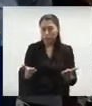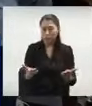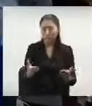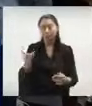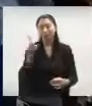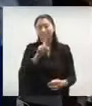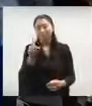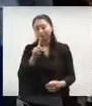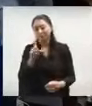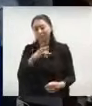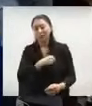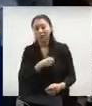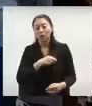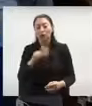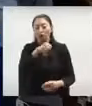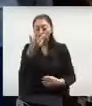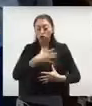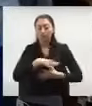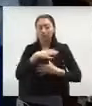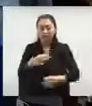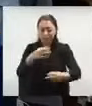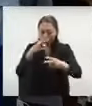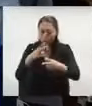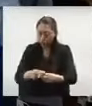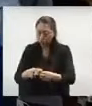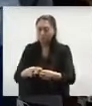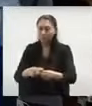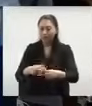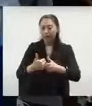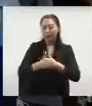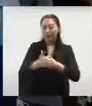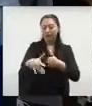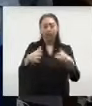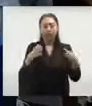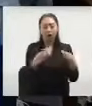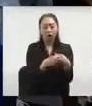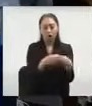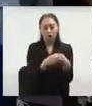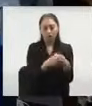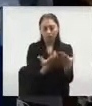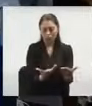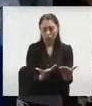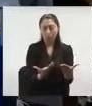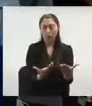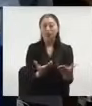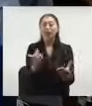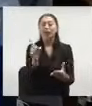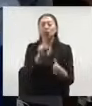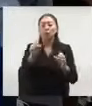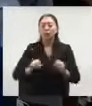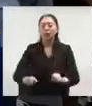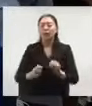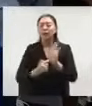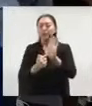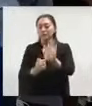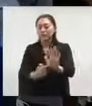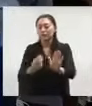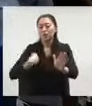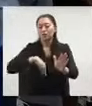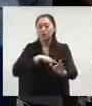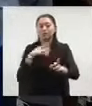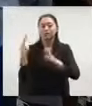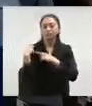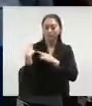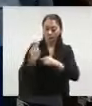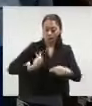otros intereses influyeran en la marcha de la comisión para frenar nuestra responsabilidad constitucional. Nosotros